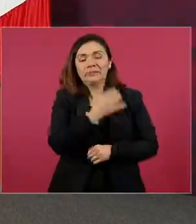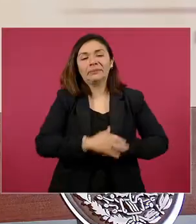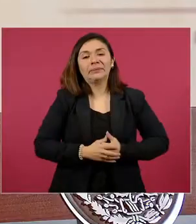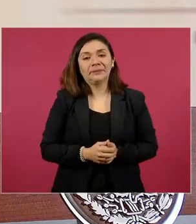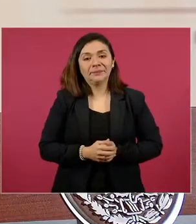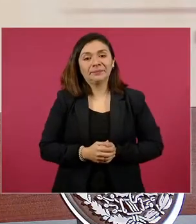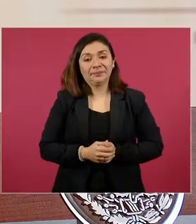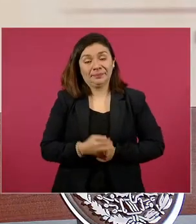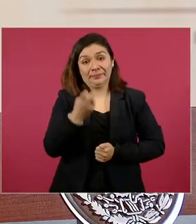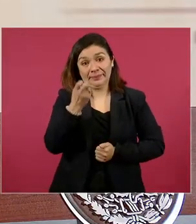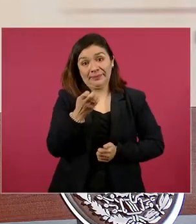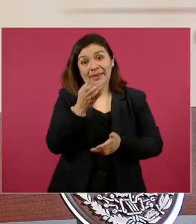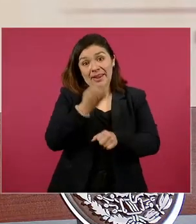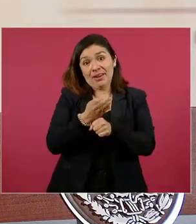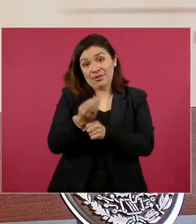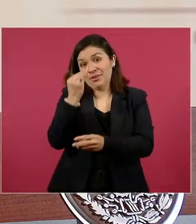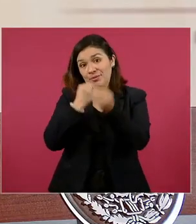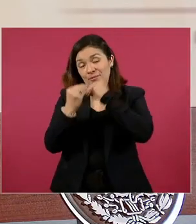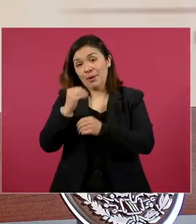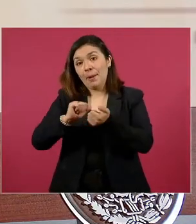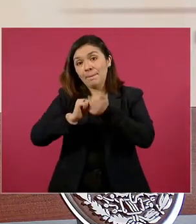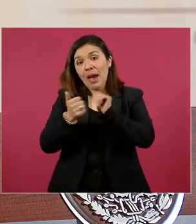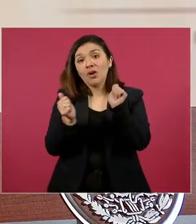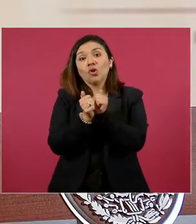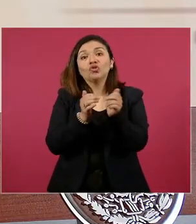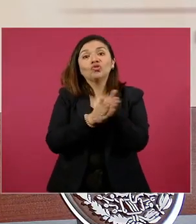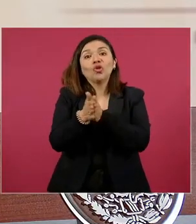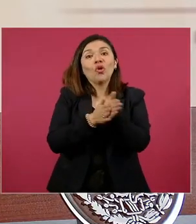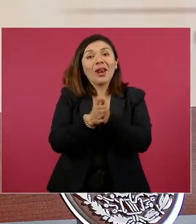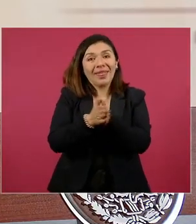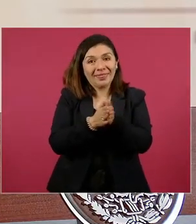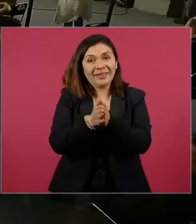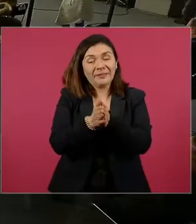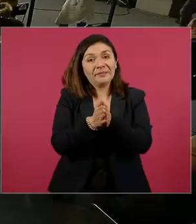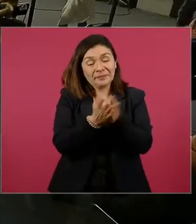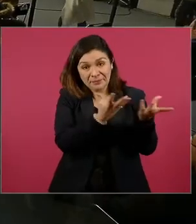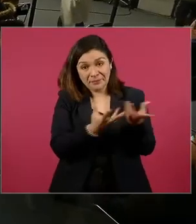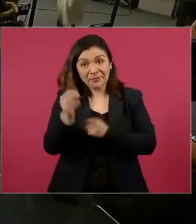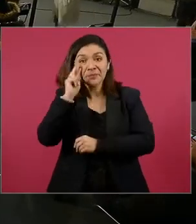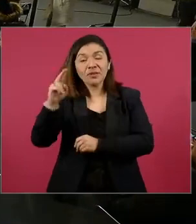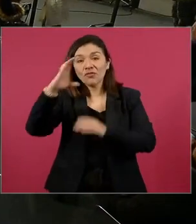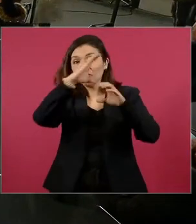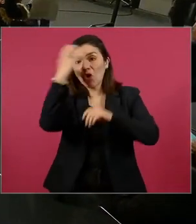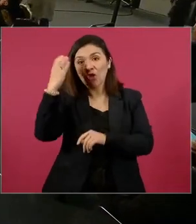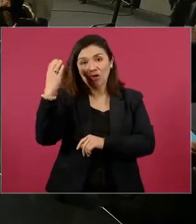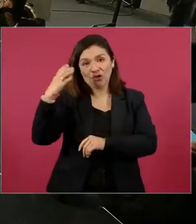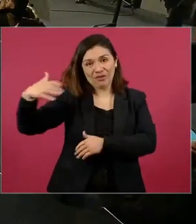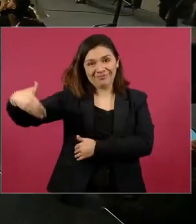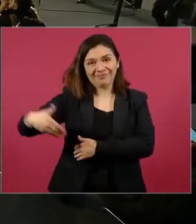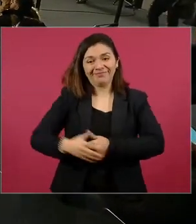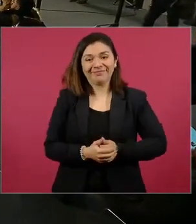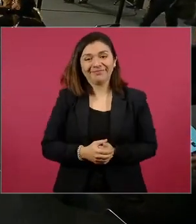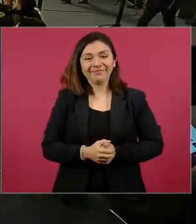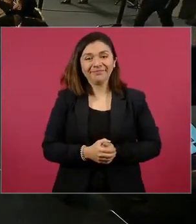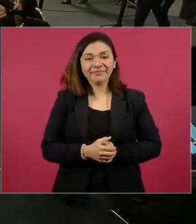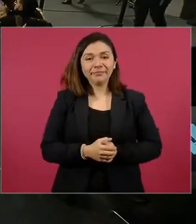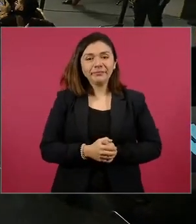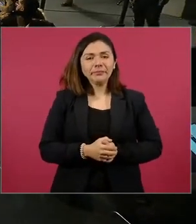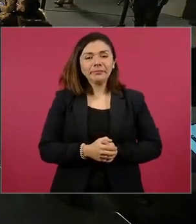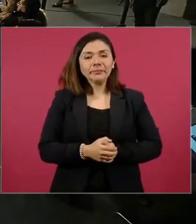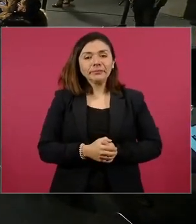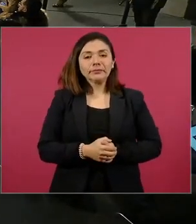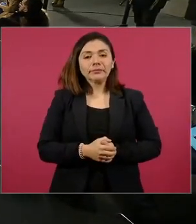Entonces vamos al pan con el chocolate. Y vamos a la foto ya, véngase aquí. Hablar con los estadounidenses de